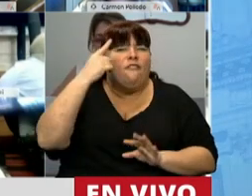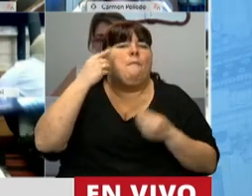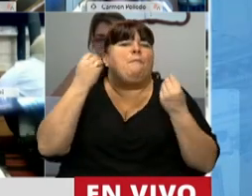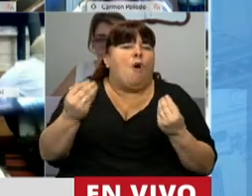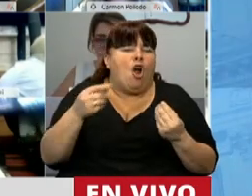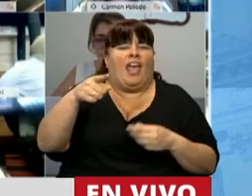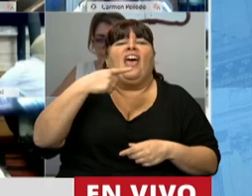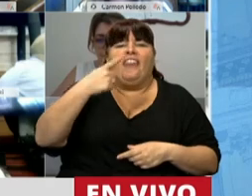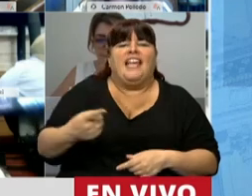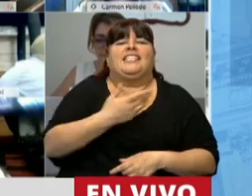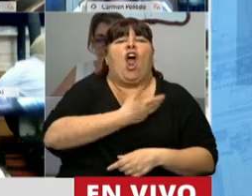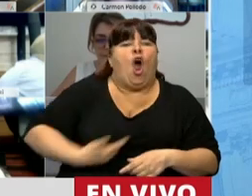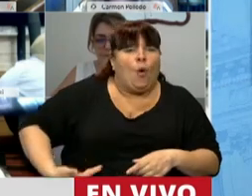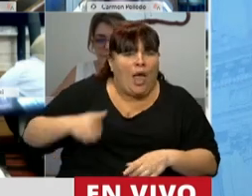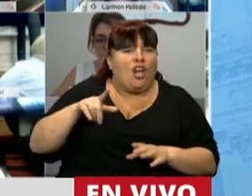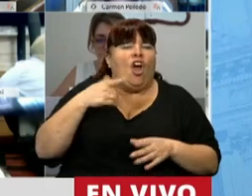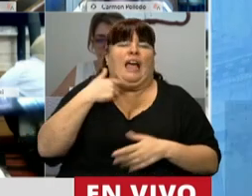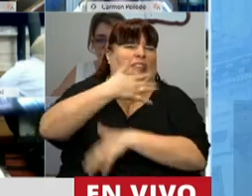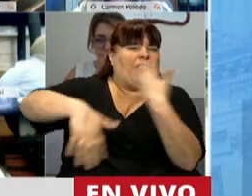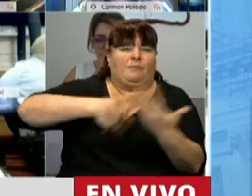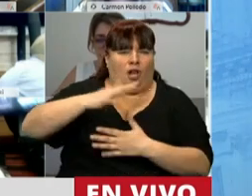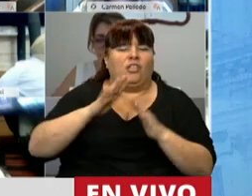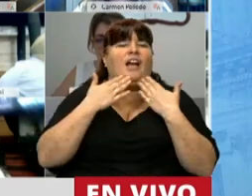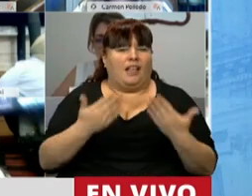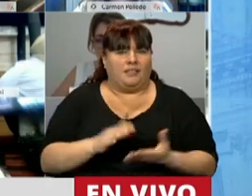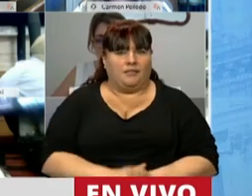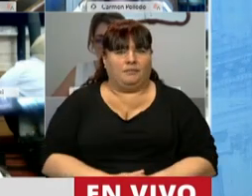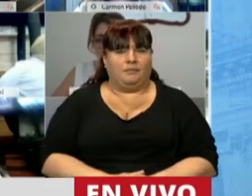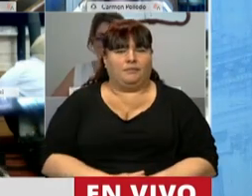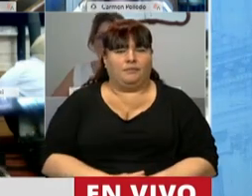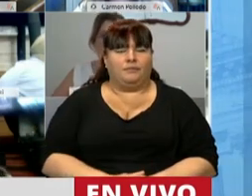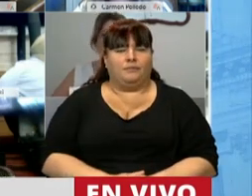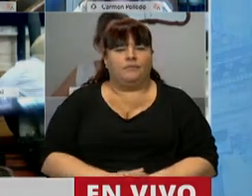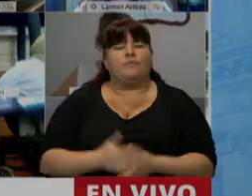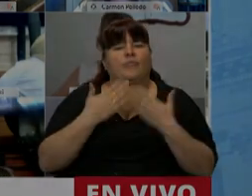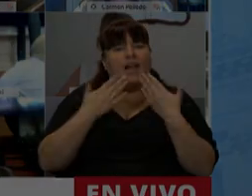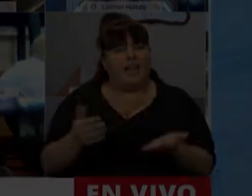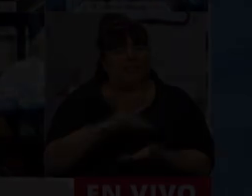por qué él dice que gobernar es un despelote. Muchas gracias. Gracias, diputada.